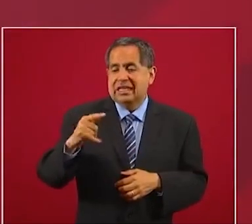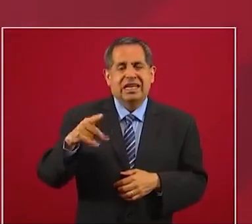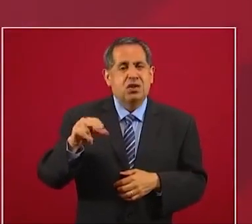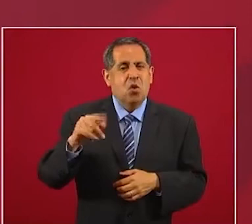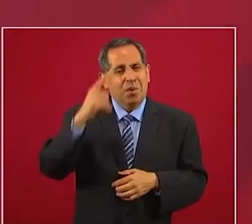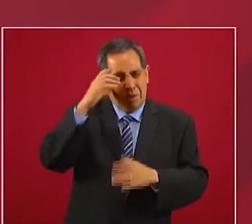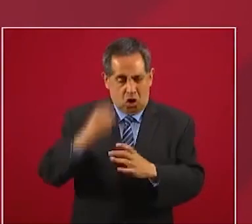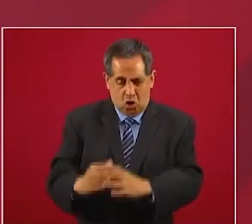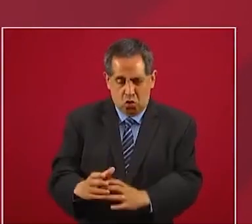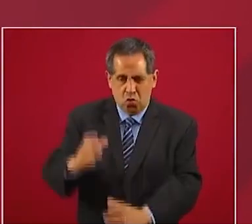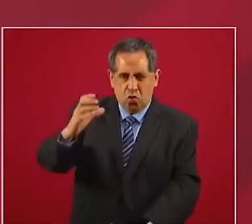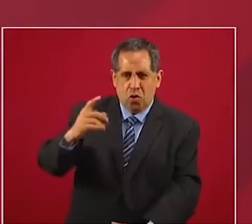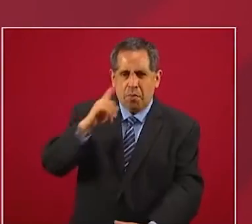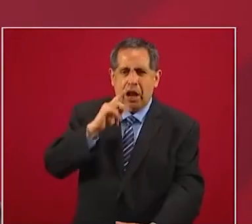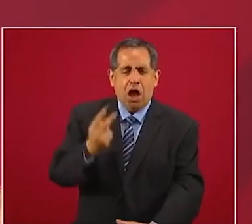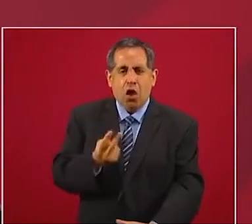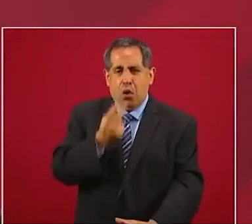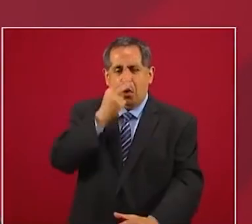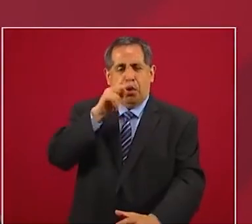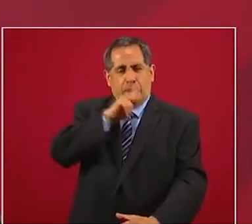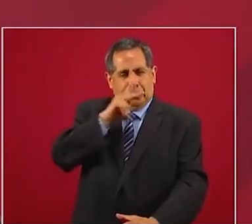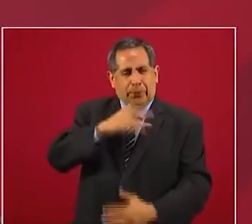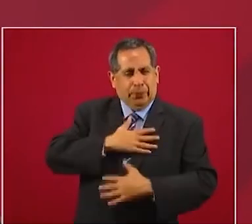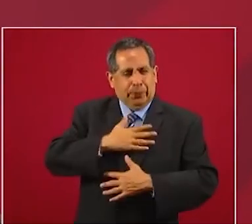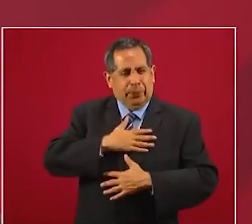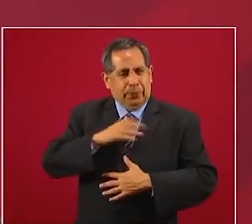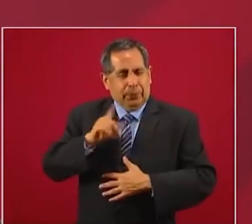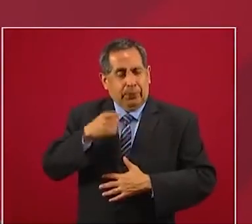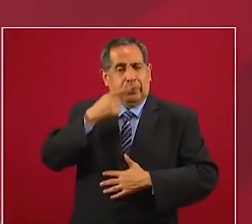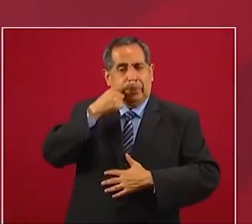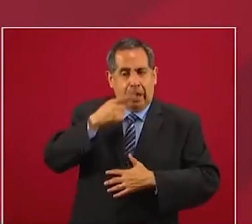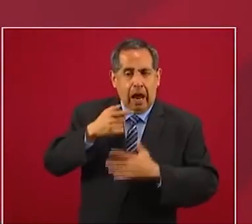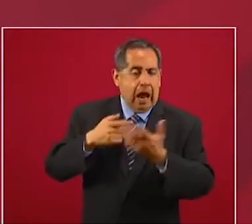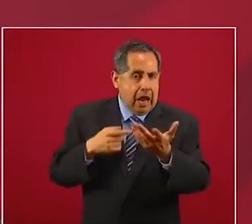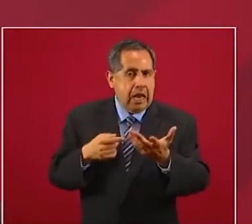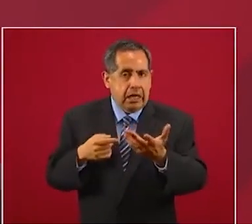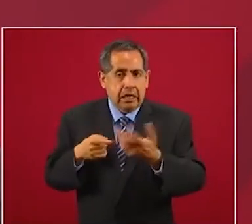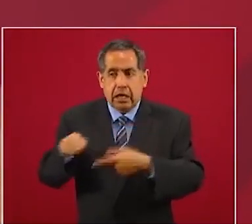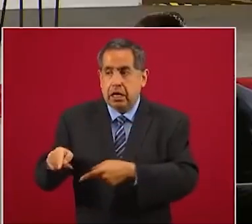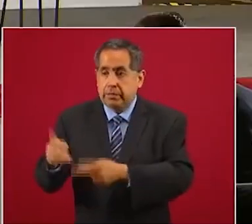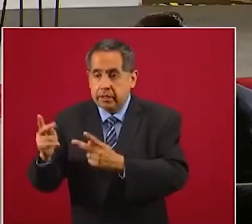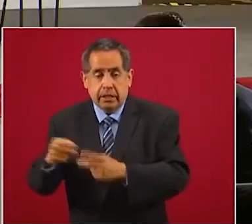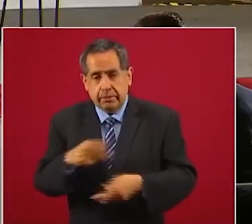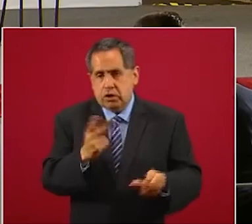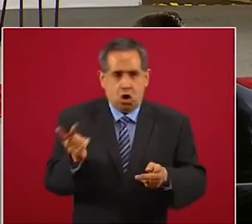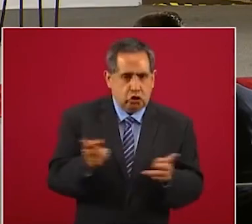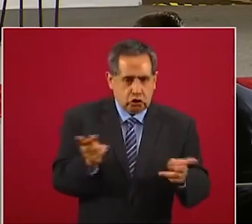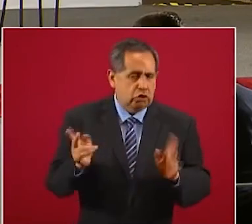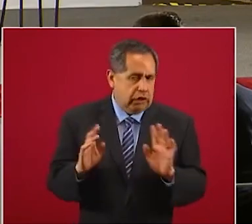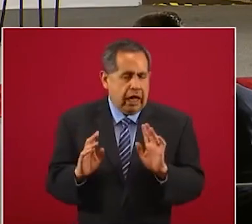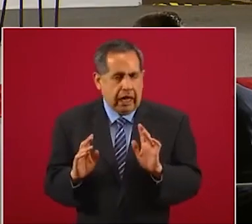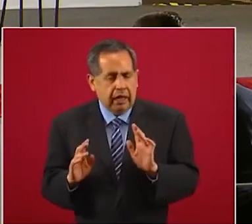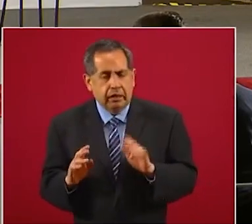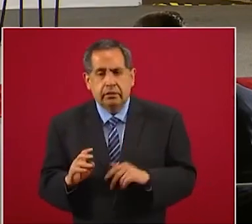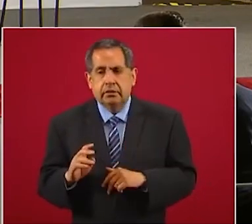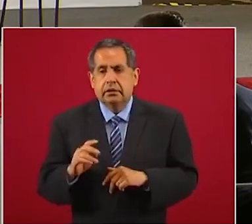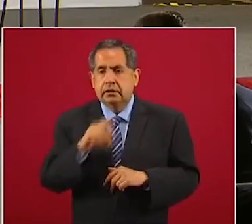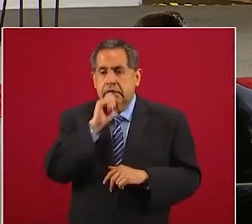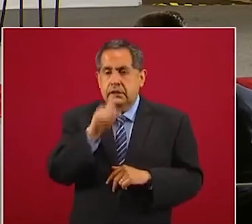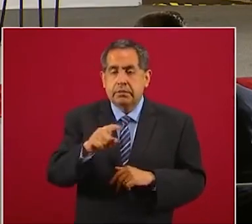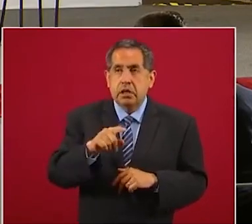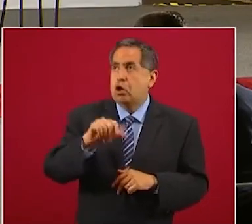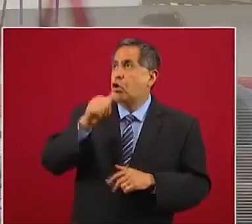Ricardo Sheffield, titular de Profeco, informó que el aumento en los precios de los tanques de oxígeno para uso en el sector salud es por la demanda a